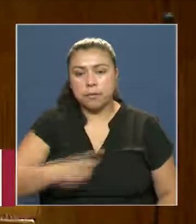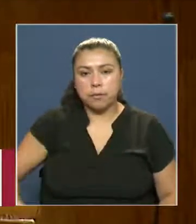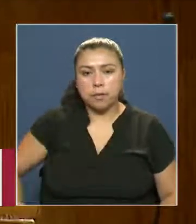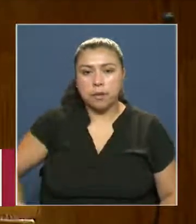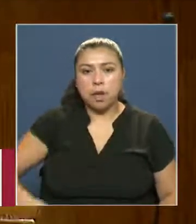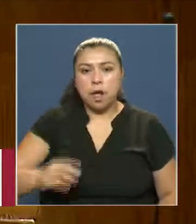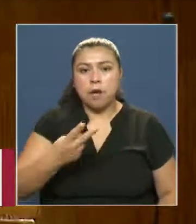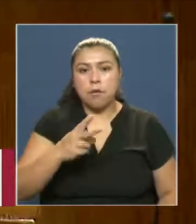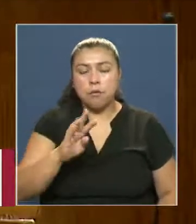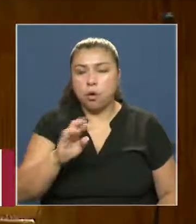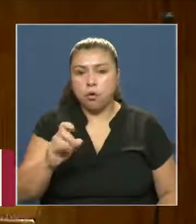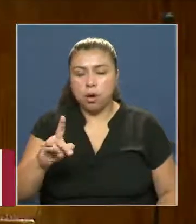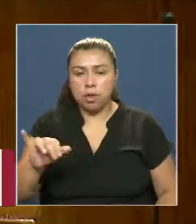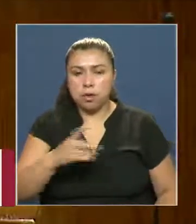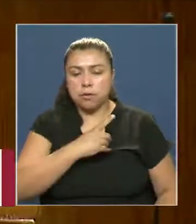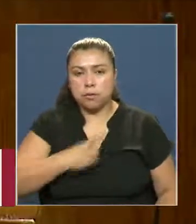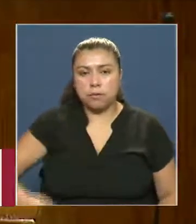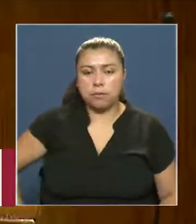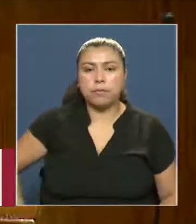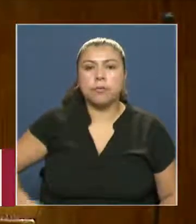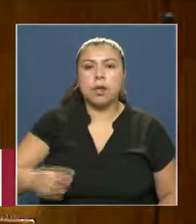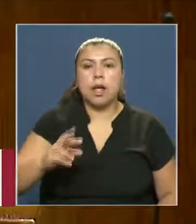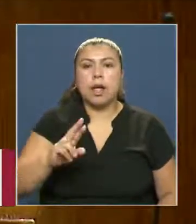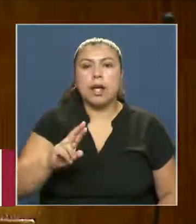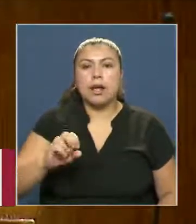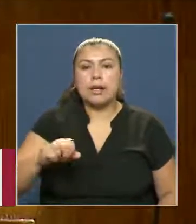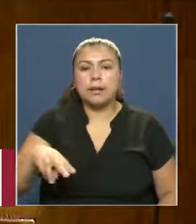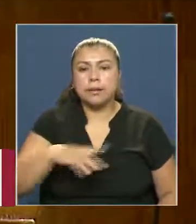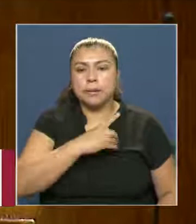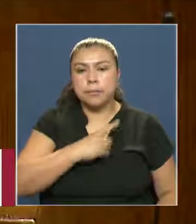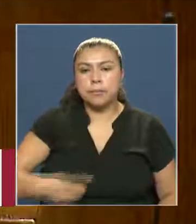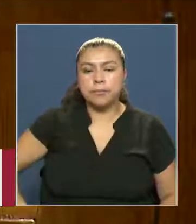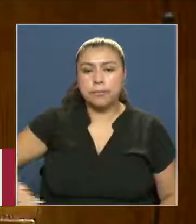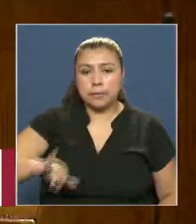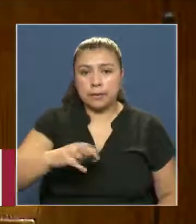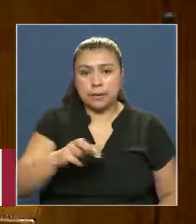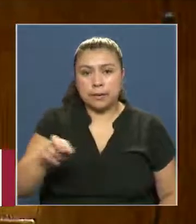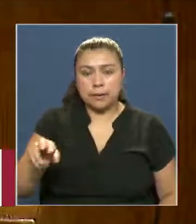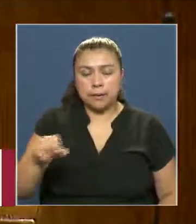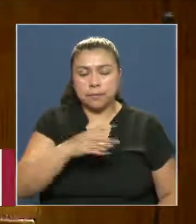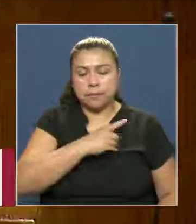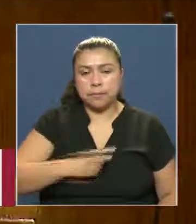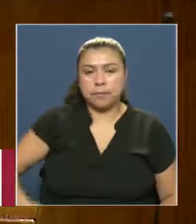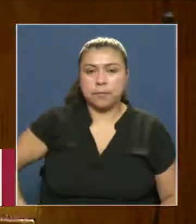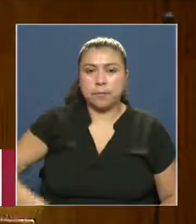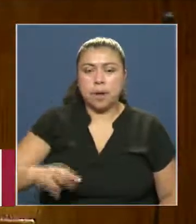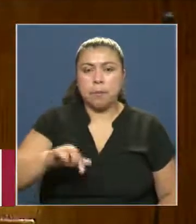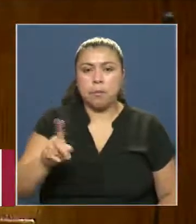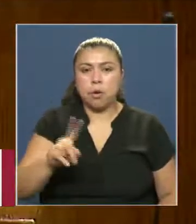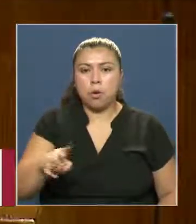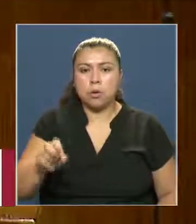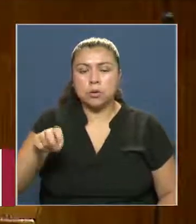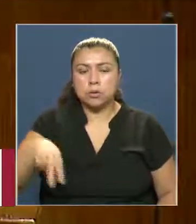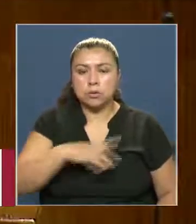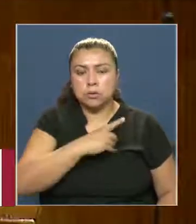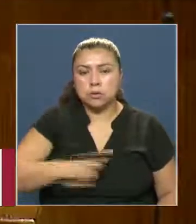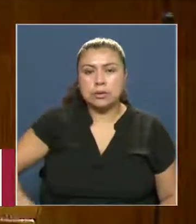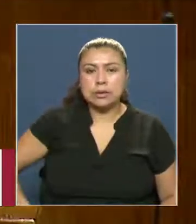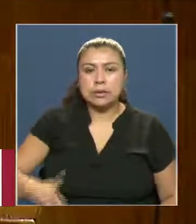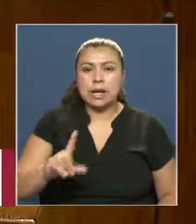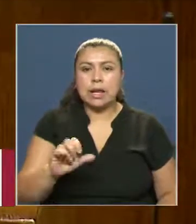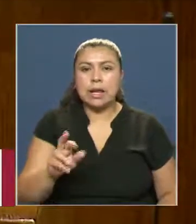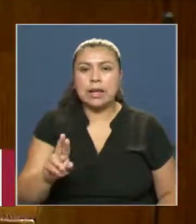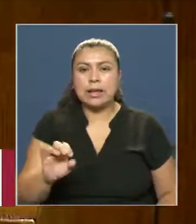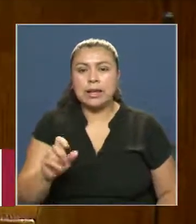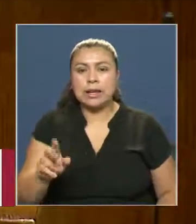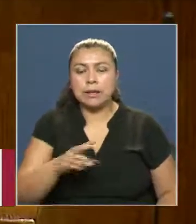Sergio Bobadilla, Fidel Espinosa, René Manuel García, Carlos Abel Jarpa, Iván Norambuena, Diego Poulsen, Guillermo Tellier, Osvaldo